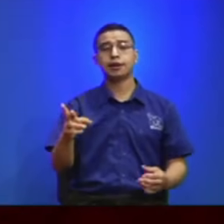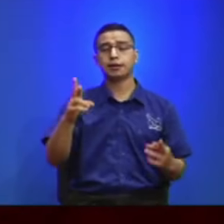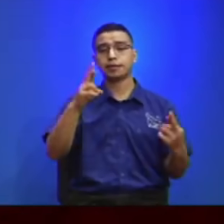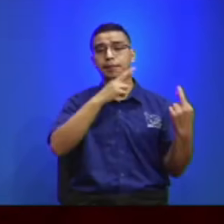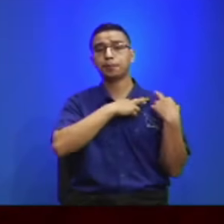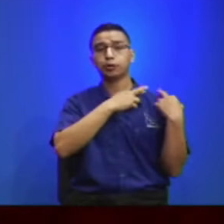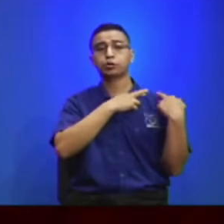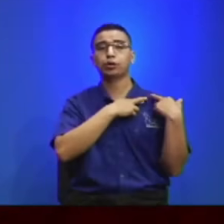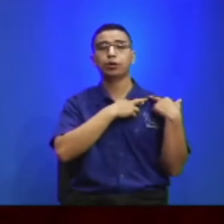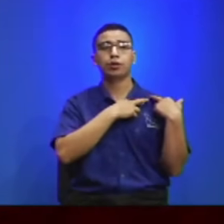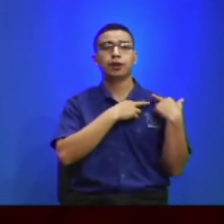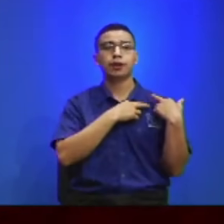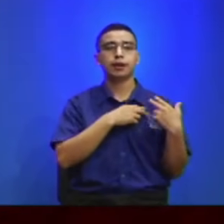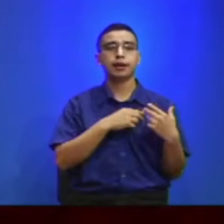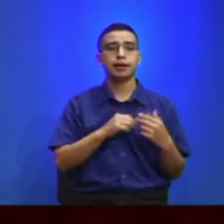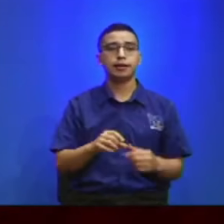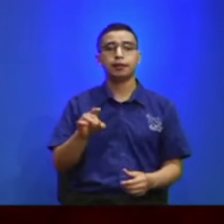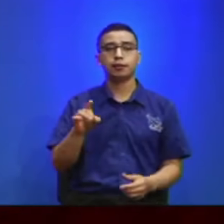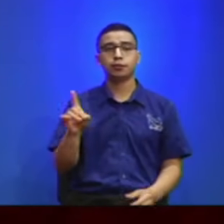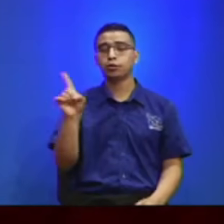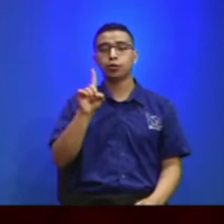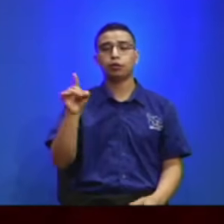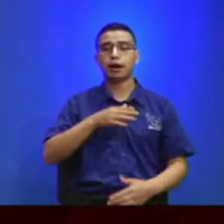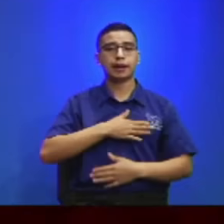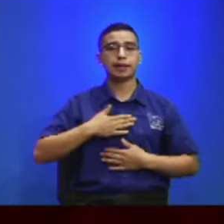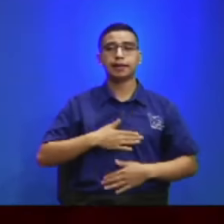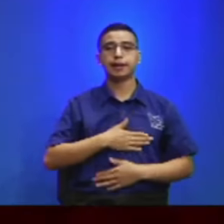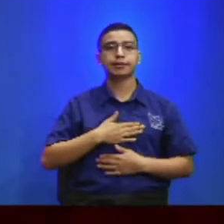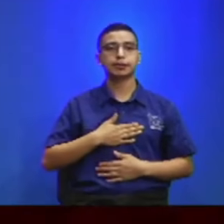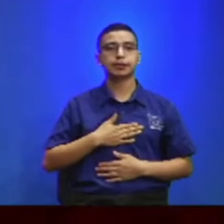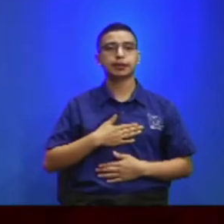y amarás al día de reposo delicia